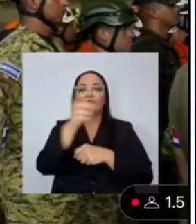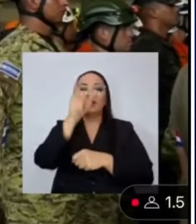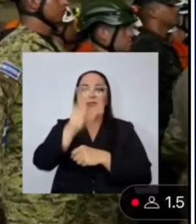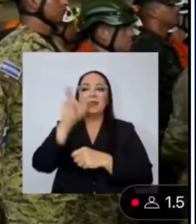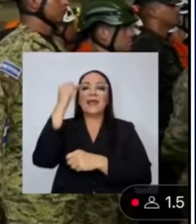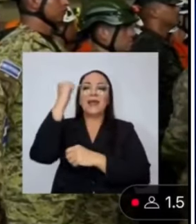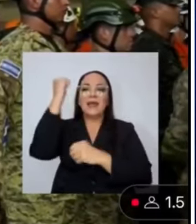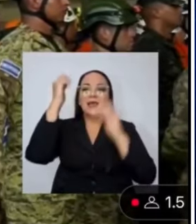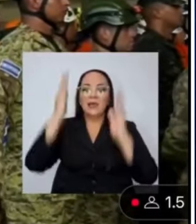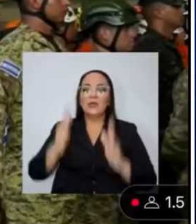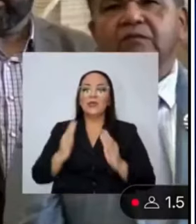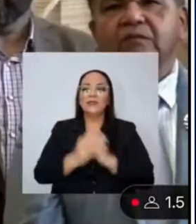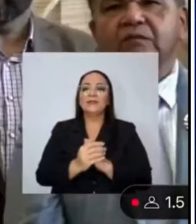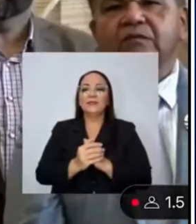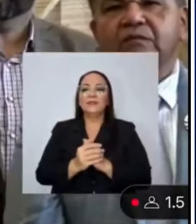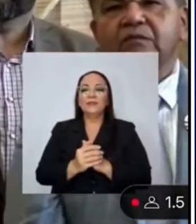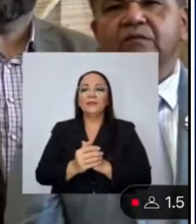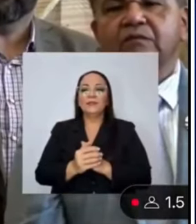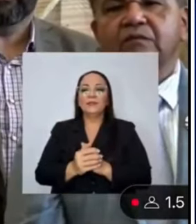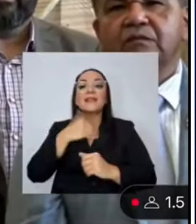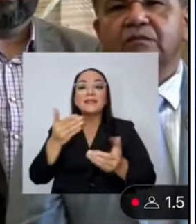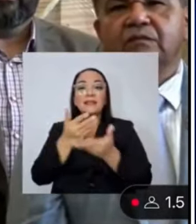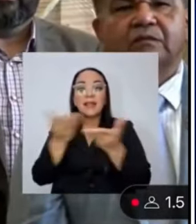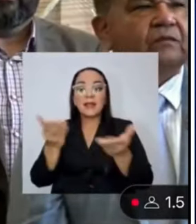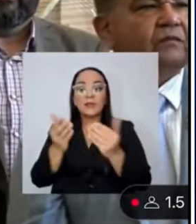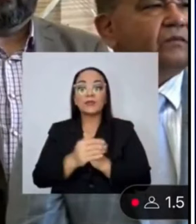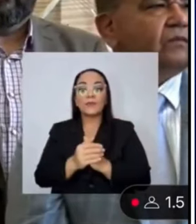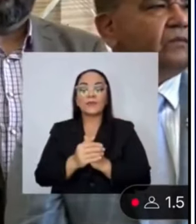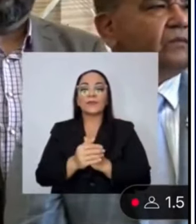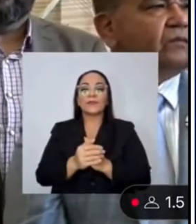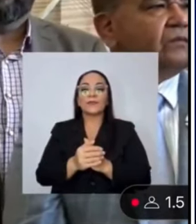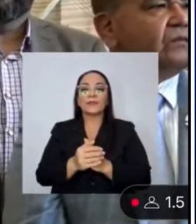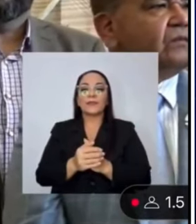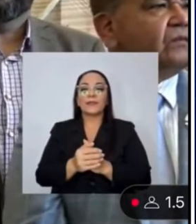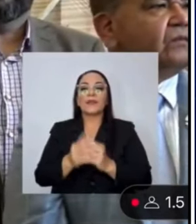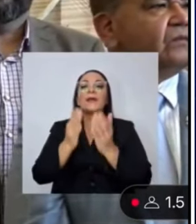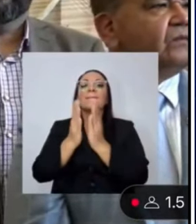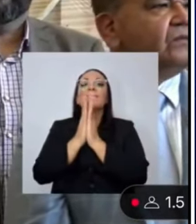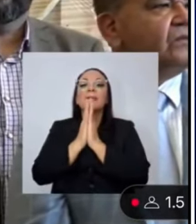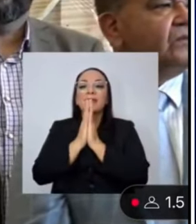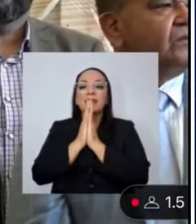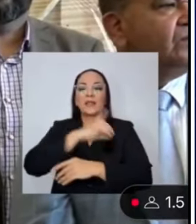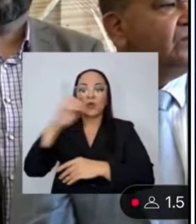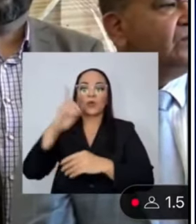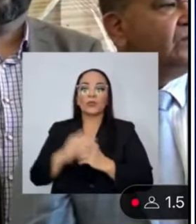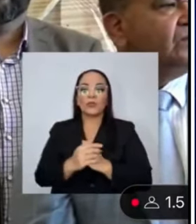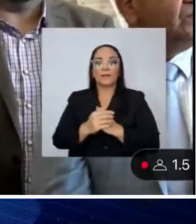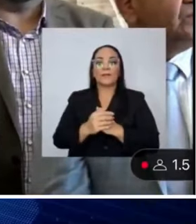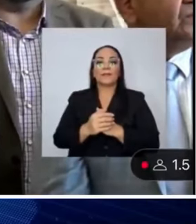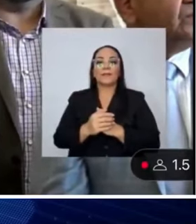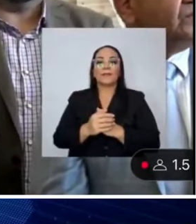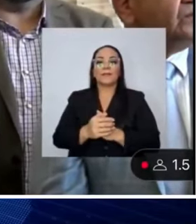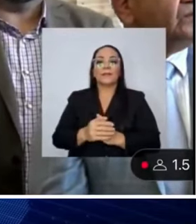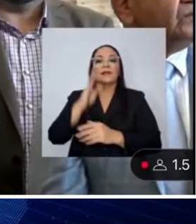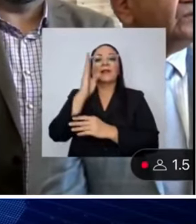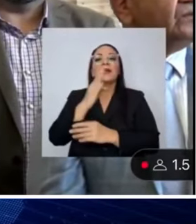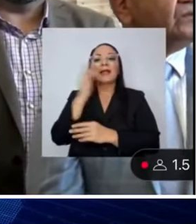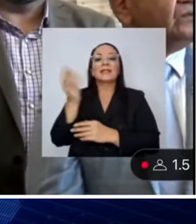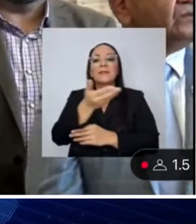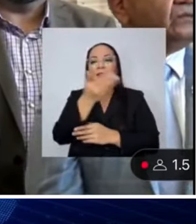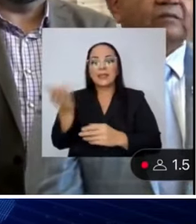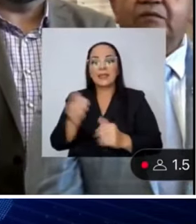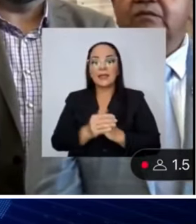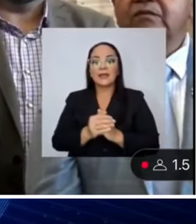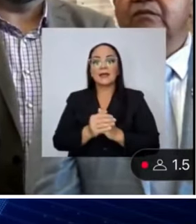héroes, y desearles, o más bien pedirle a Dios que les bendiga